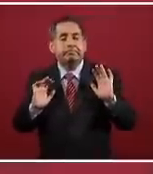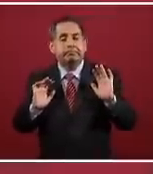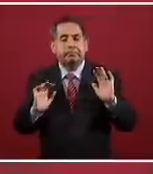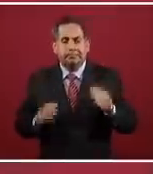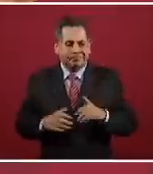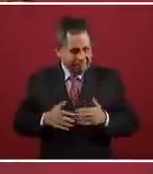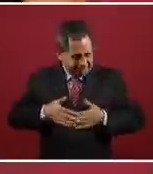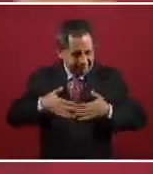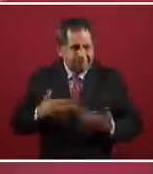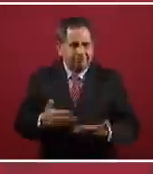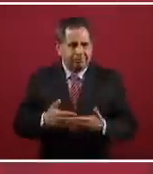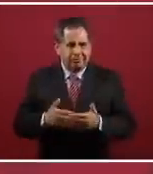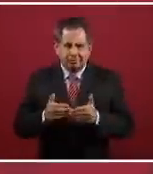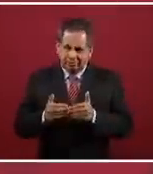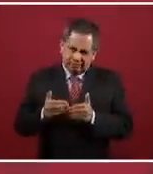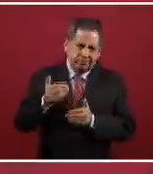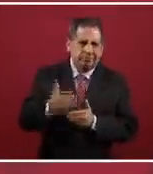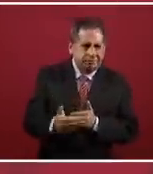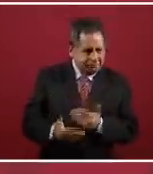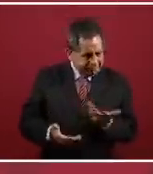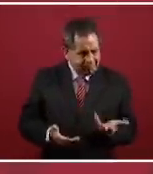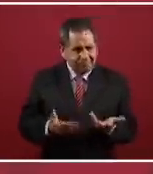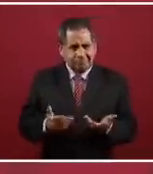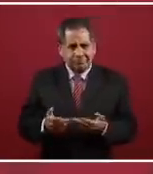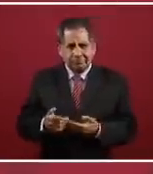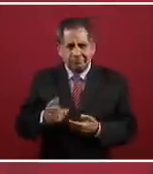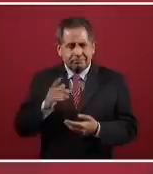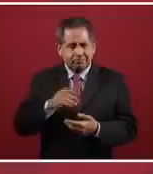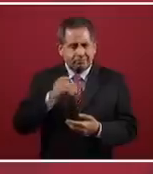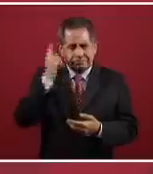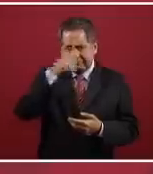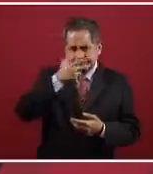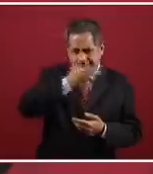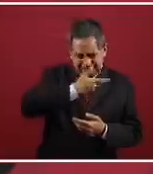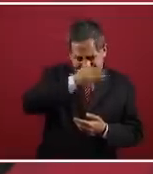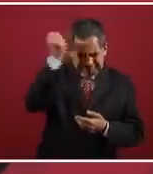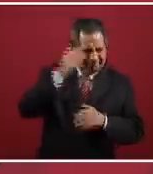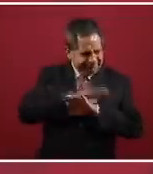ya a dar el paso, a quitarse la máscara